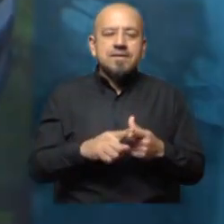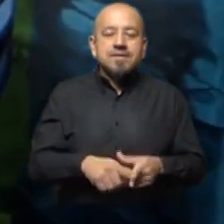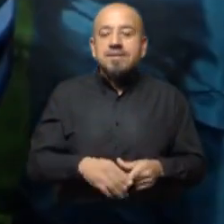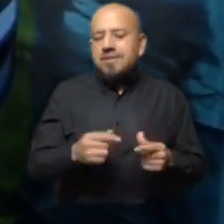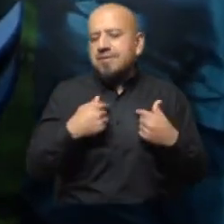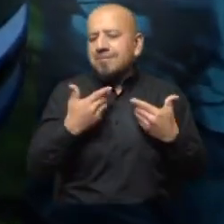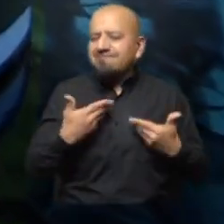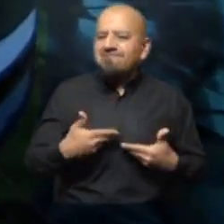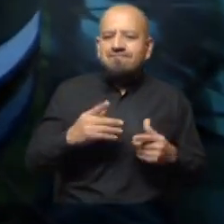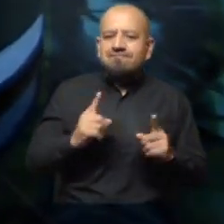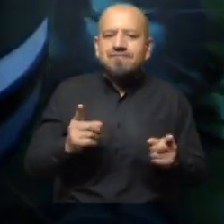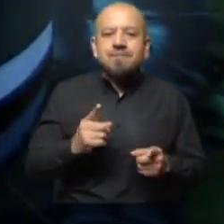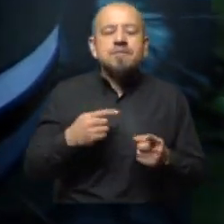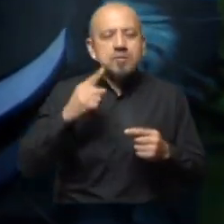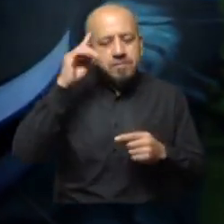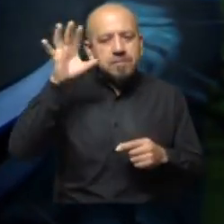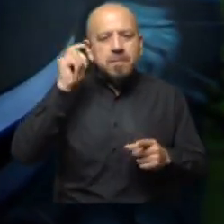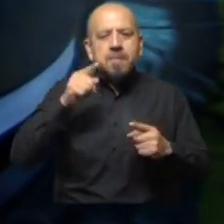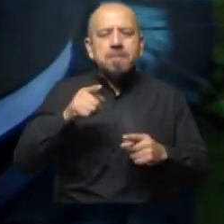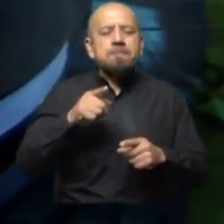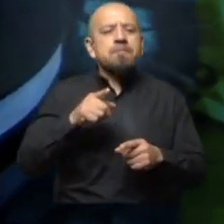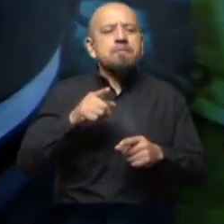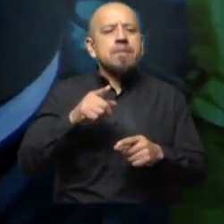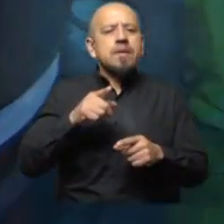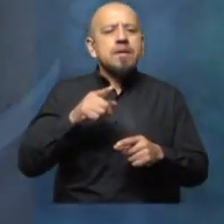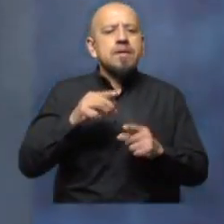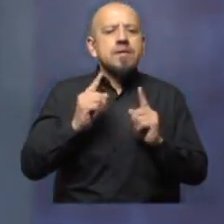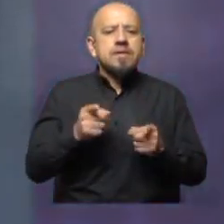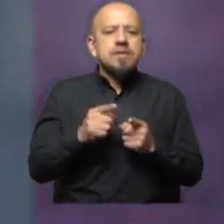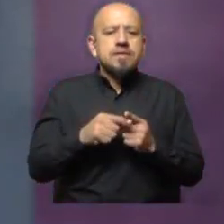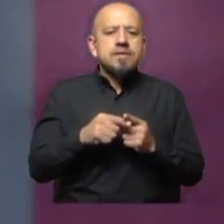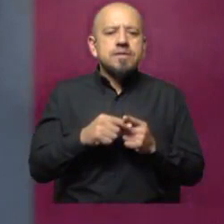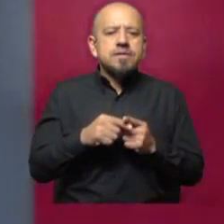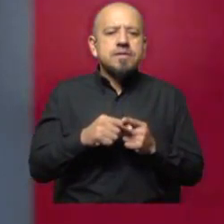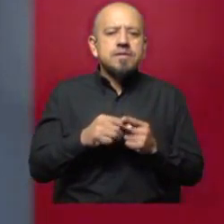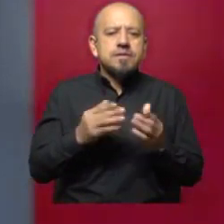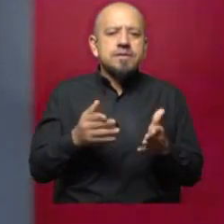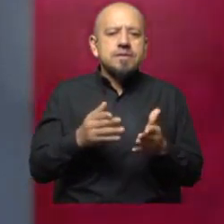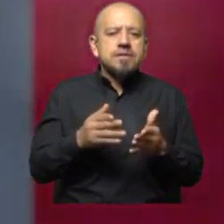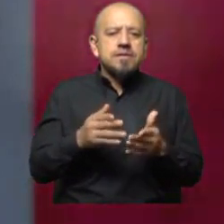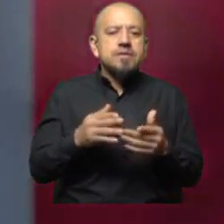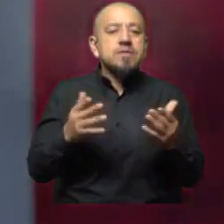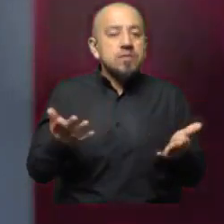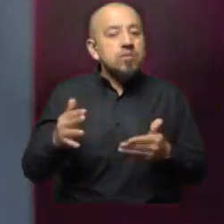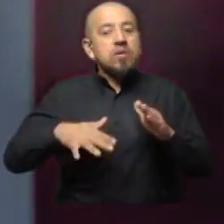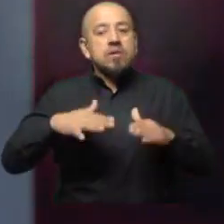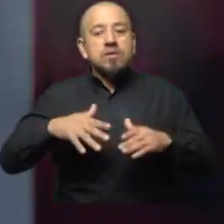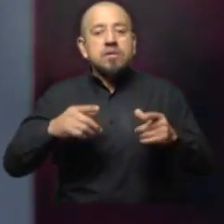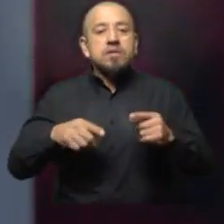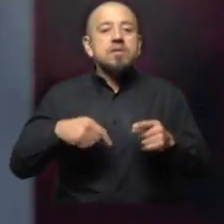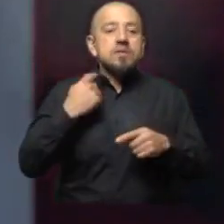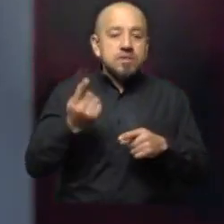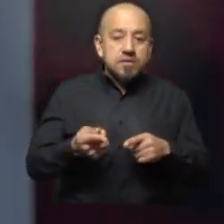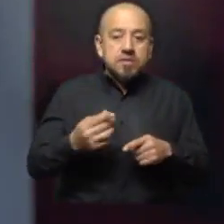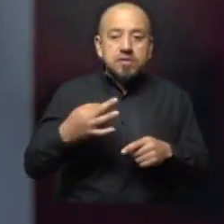no porque recuerdo patente pero que fue también que lo que yo de esto no quiero irme por las ramas pero como a veces no puede afectar la vida del otro